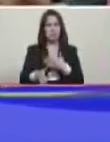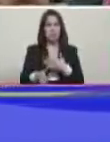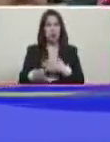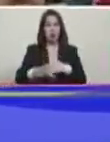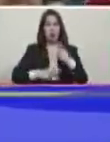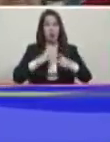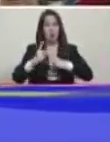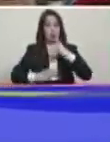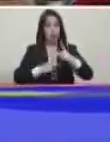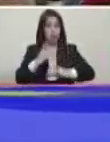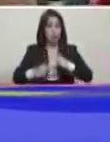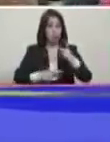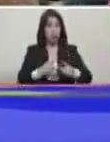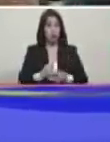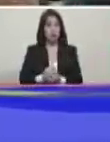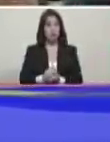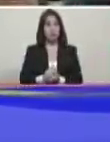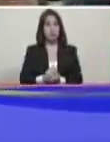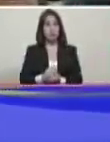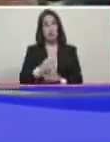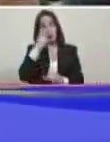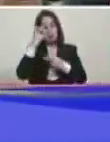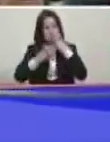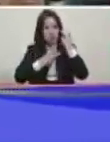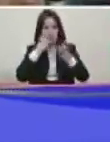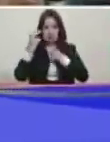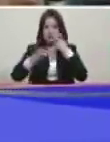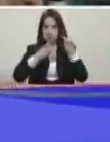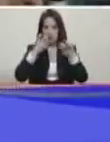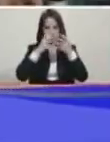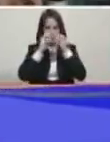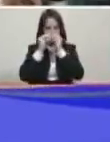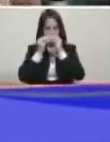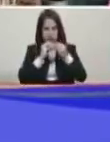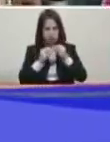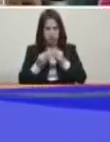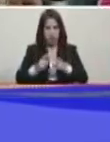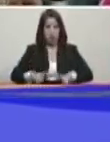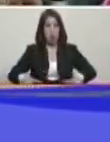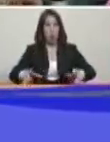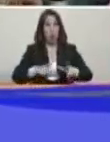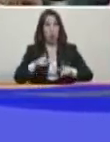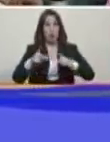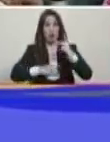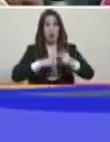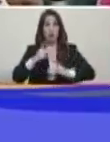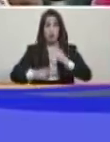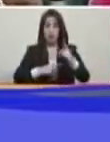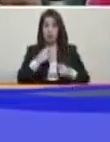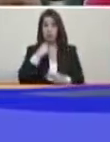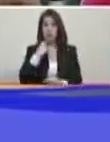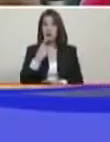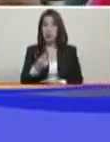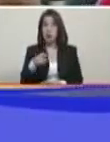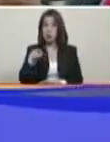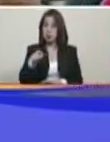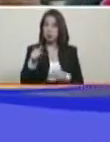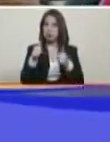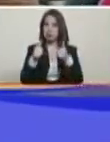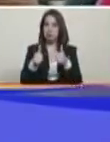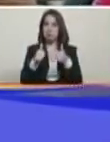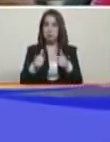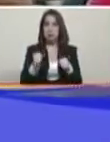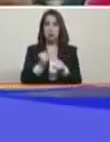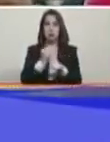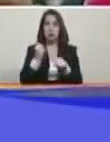productores. Me hicieron una visita, me inspeccionaron mi unidad de producción y me dijeron, usted califica para